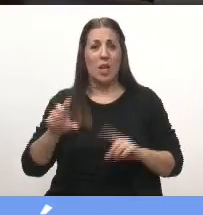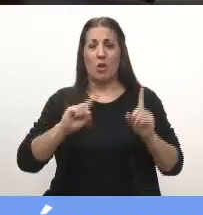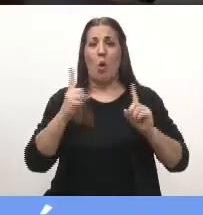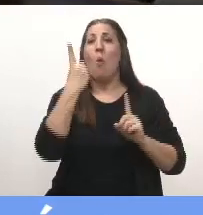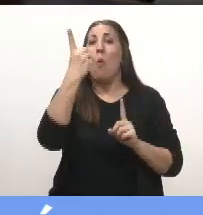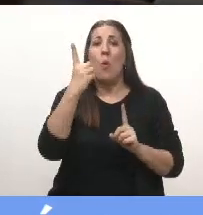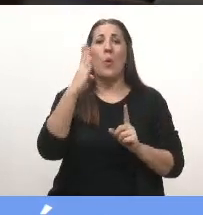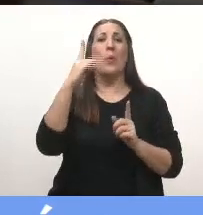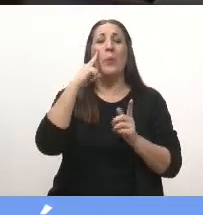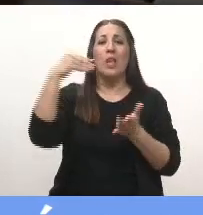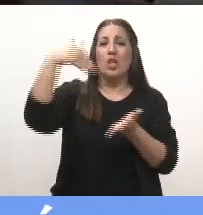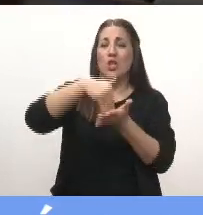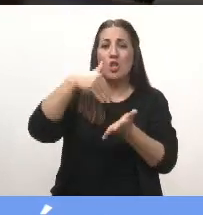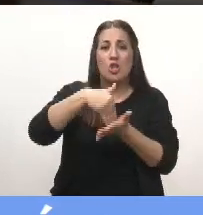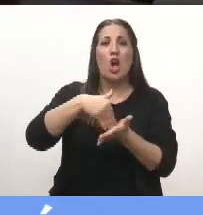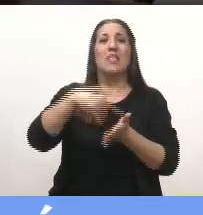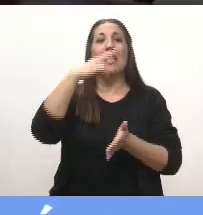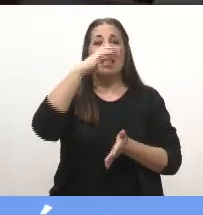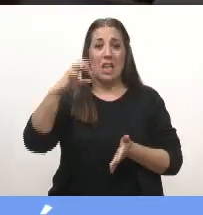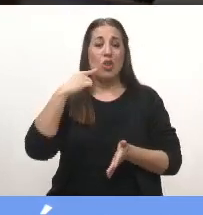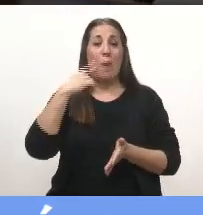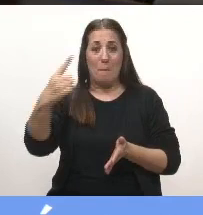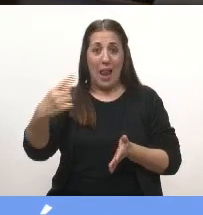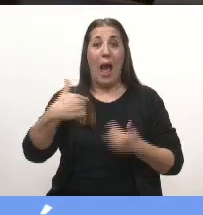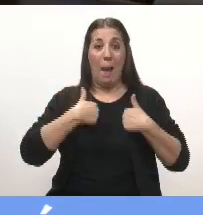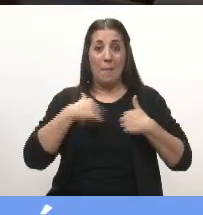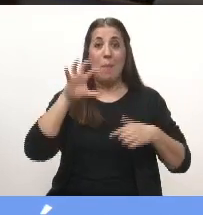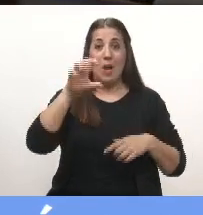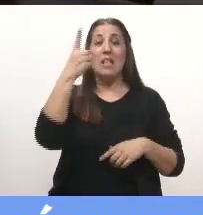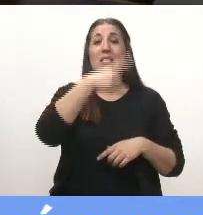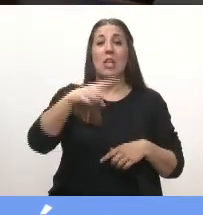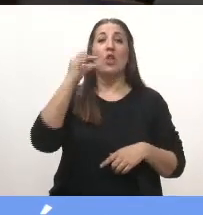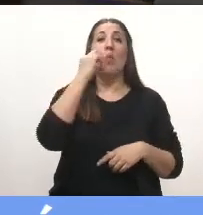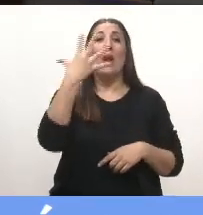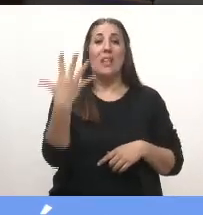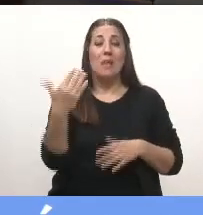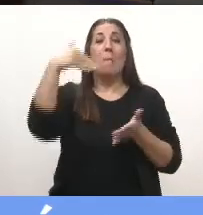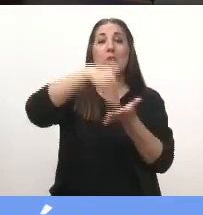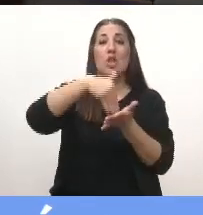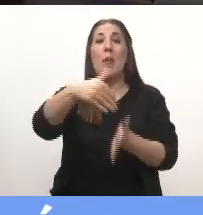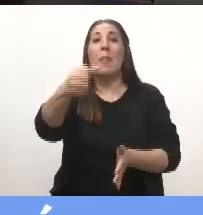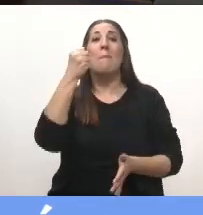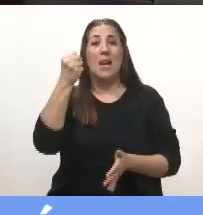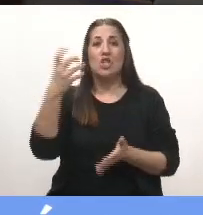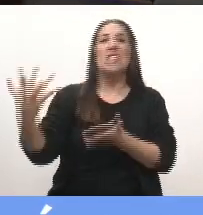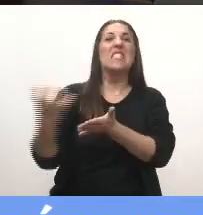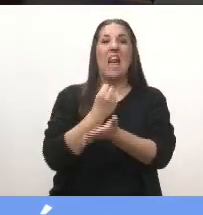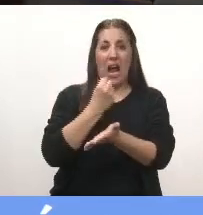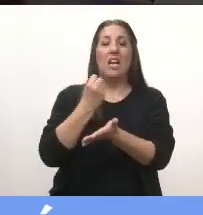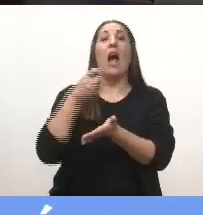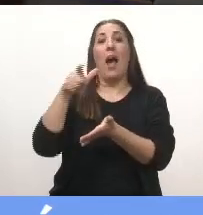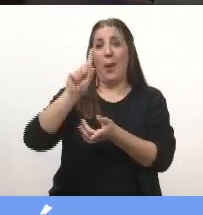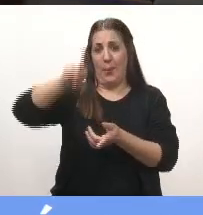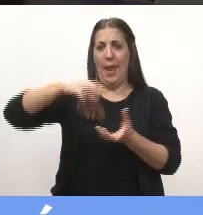700 a mi provincia particularmente 145 mil millones de pesos le quitan Y eso Por supuesto que